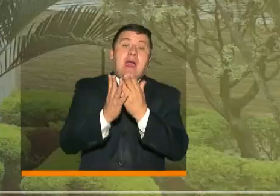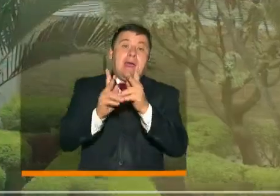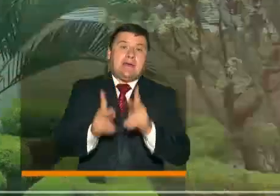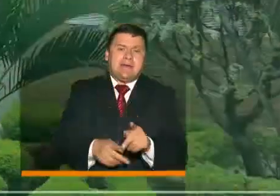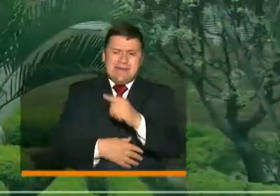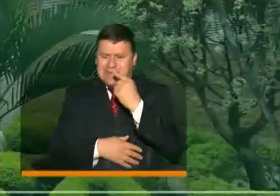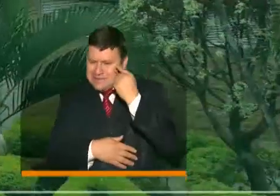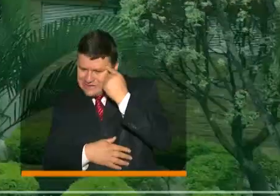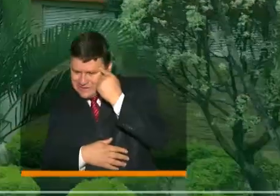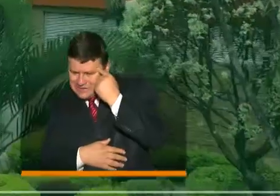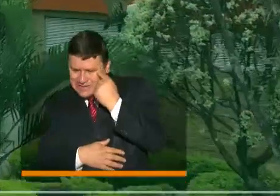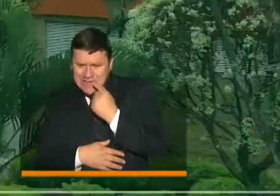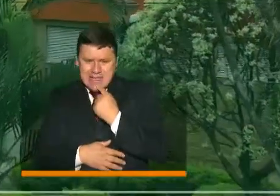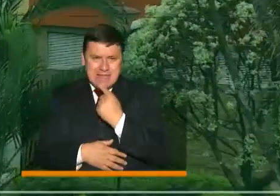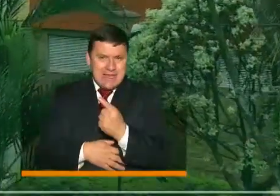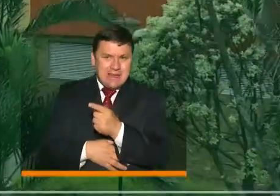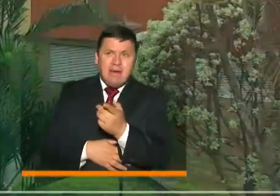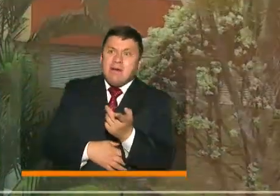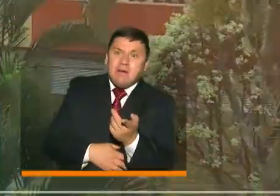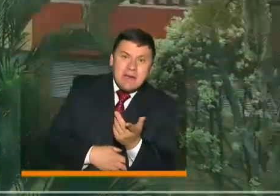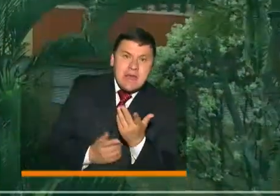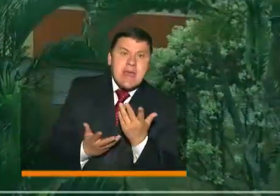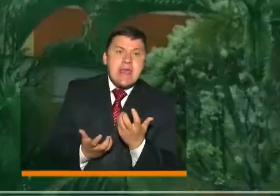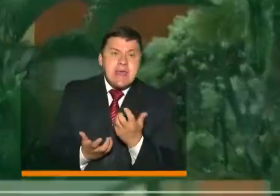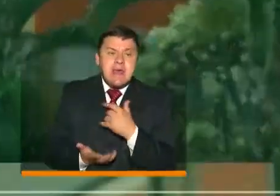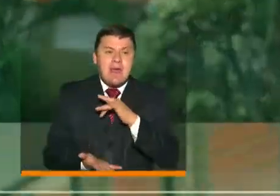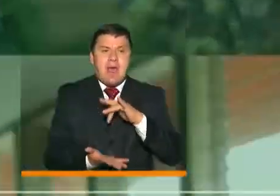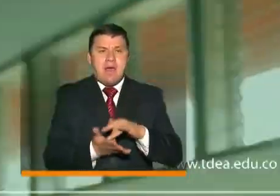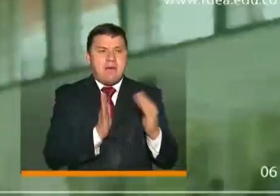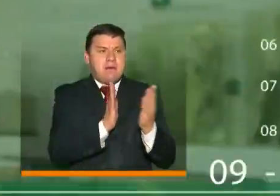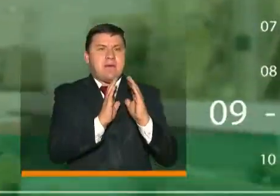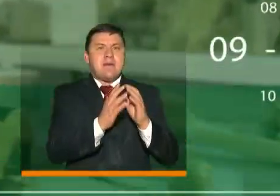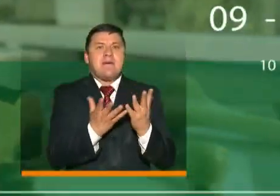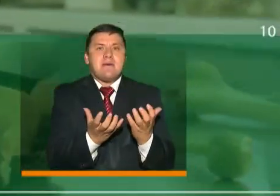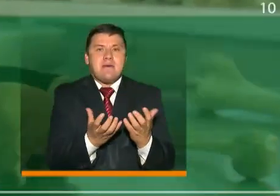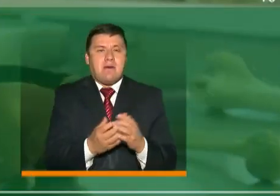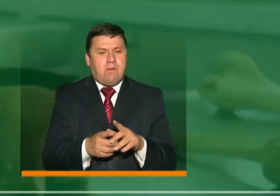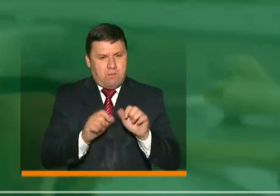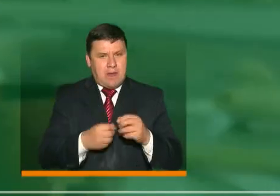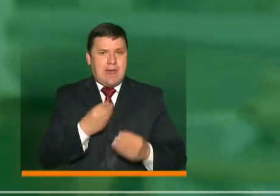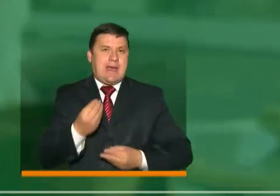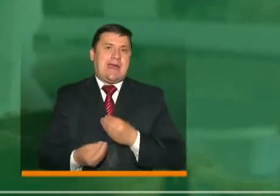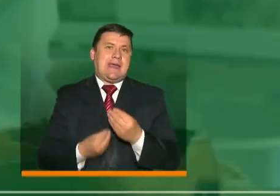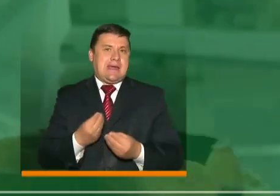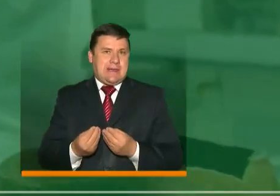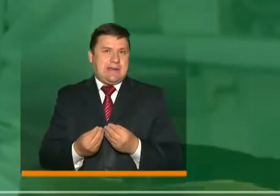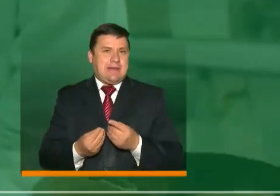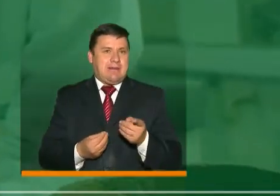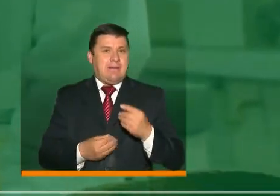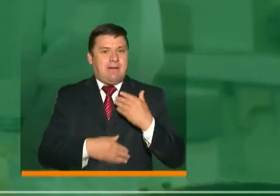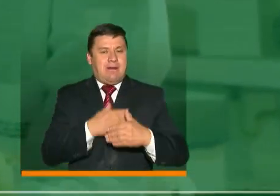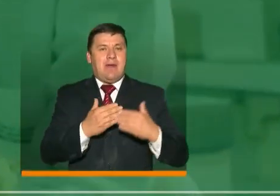están pensando, lo han dicho desde luego, que quieren presencialidad, lo podamos hacer de manera responsable sin ningún